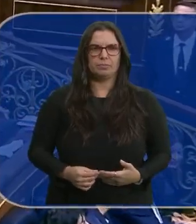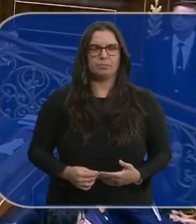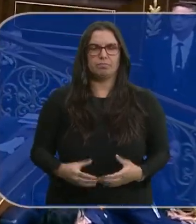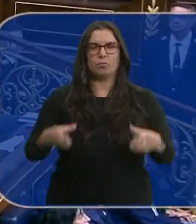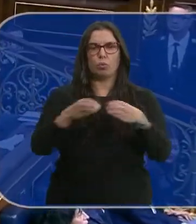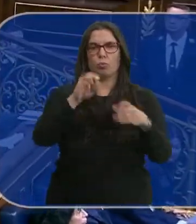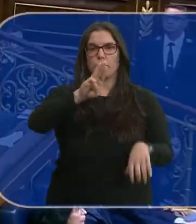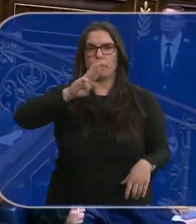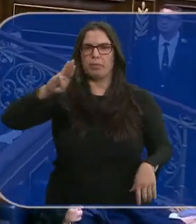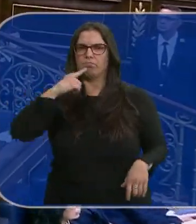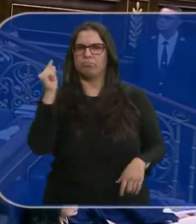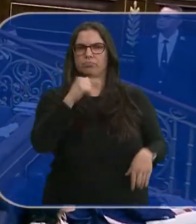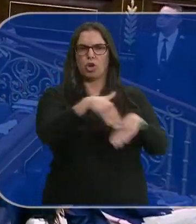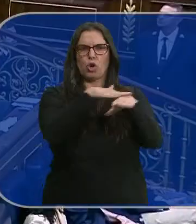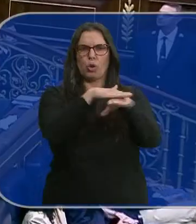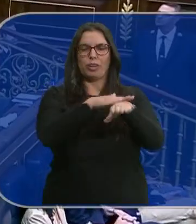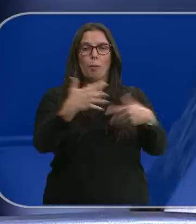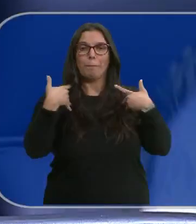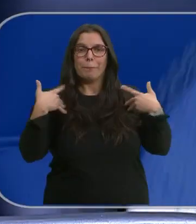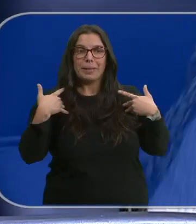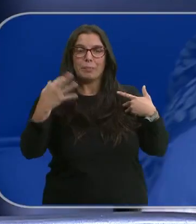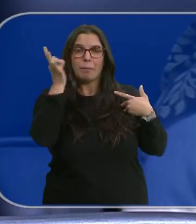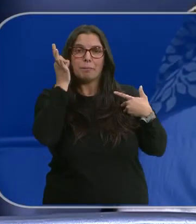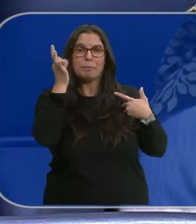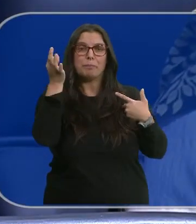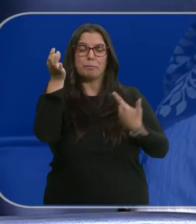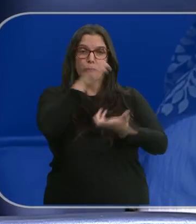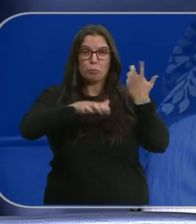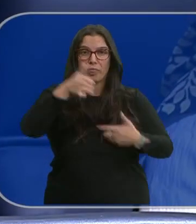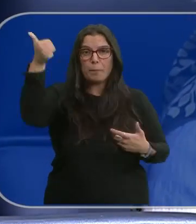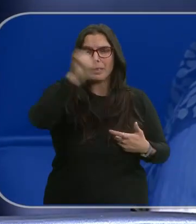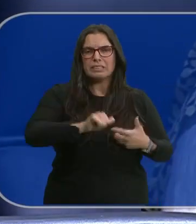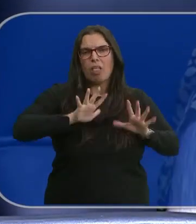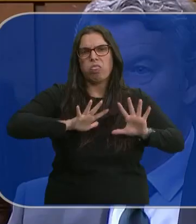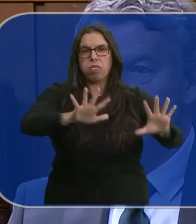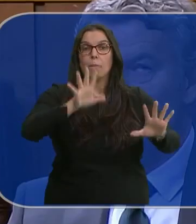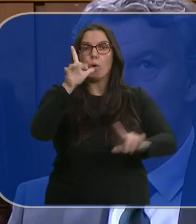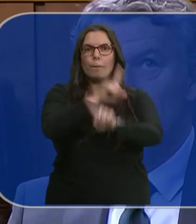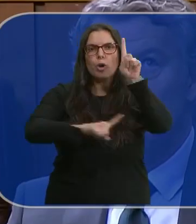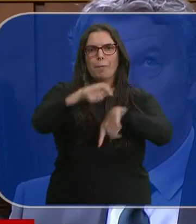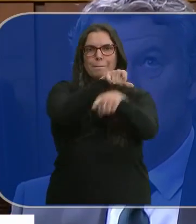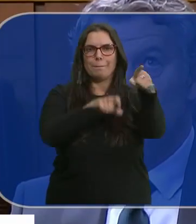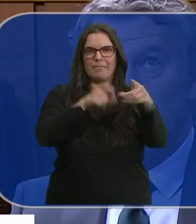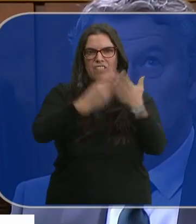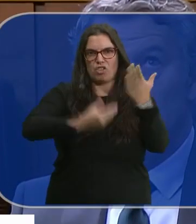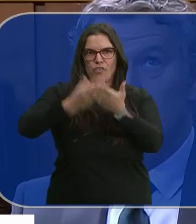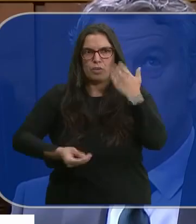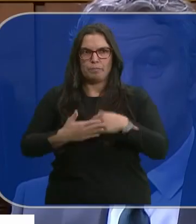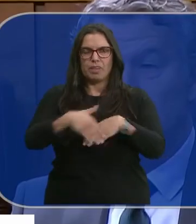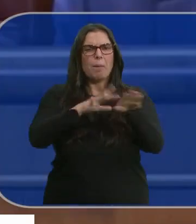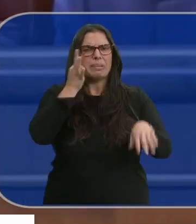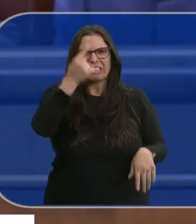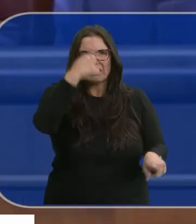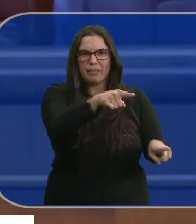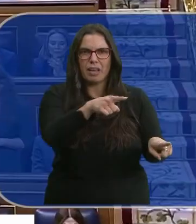El Partido Popular acusa al Gobierno de abandonar a las víctimas de la violencia machista por el escándalo de los fallos en las pulseras. Y la ministra Ana Redondo lo